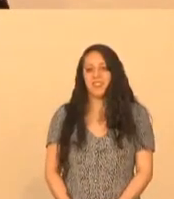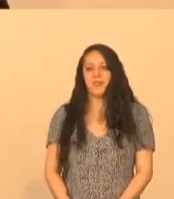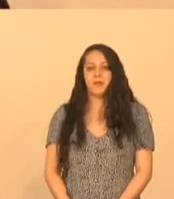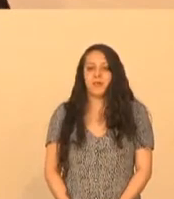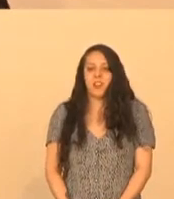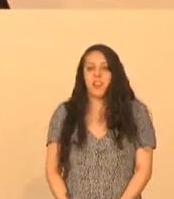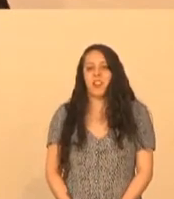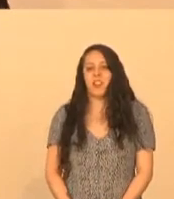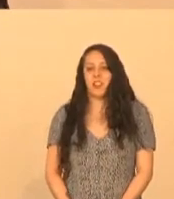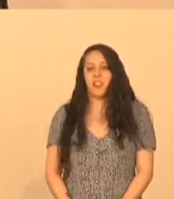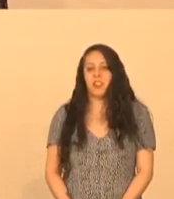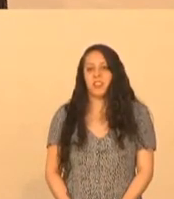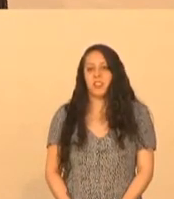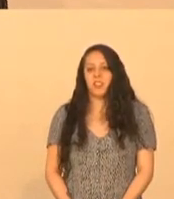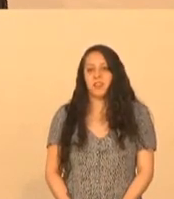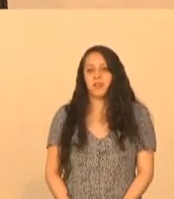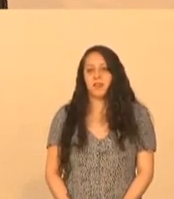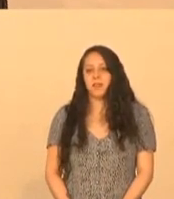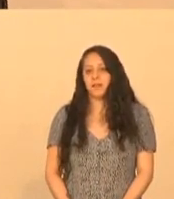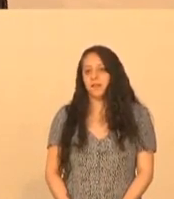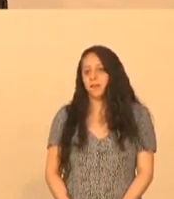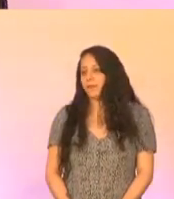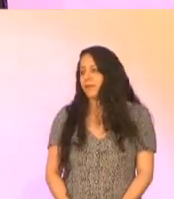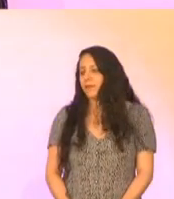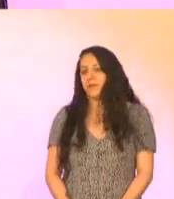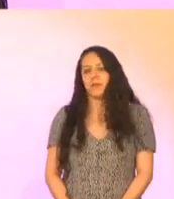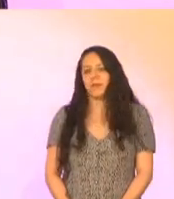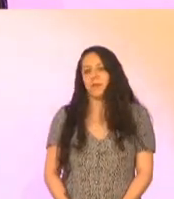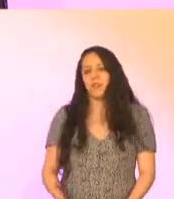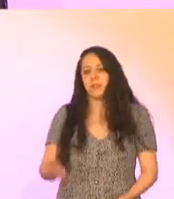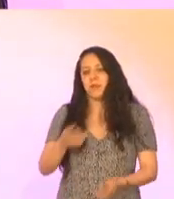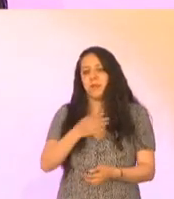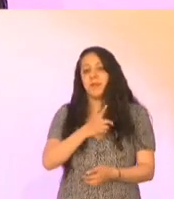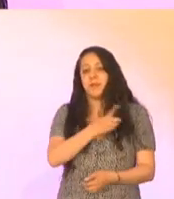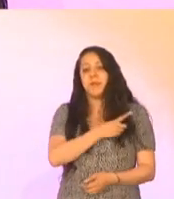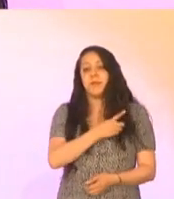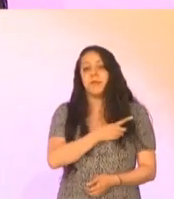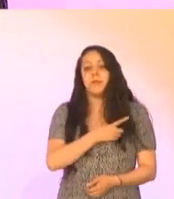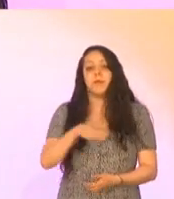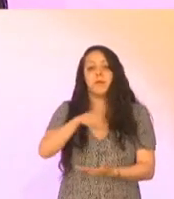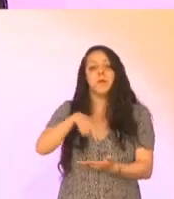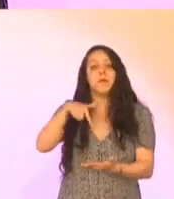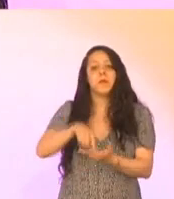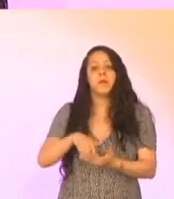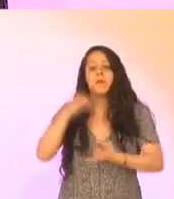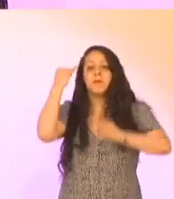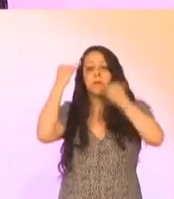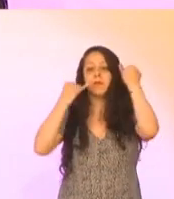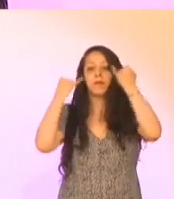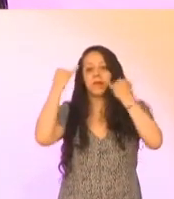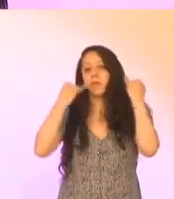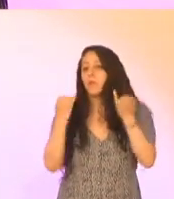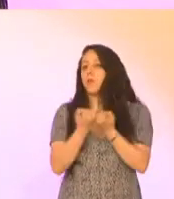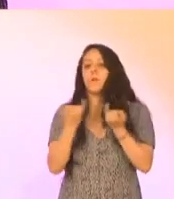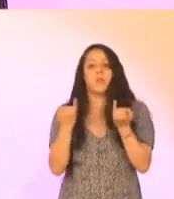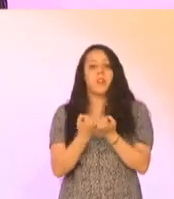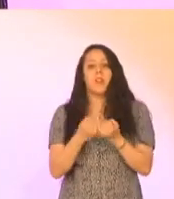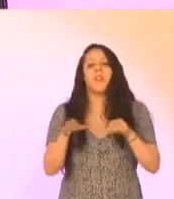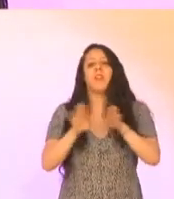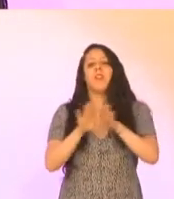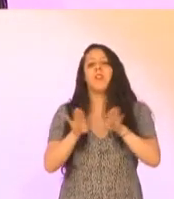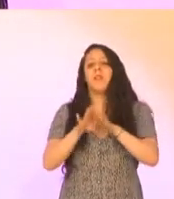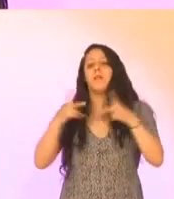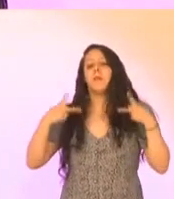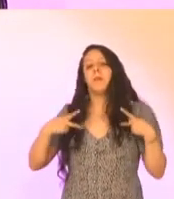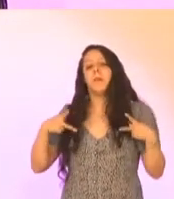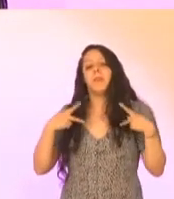este es un espacio abierto para el intercambio de ideas una celebración de la democracia y de nuestra multidiversidad una feria para